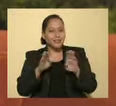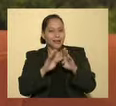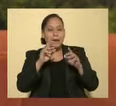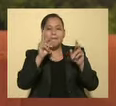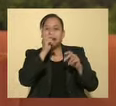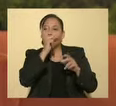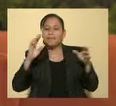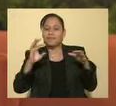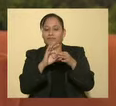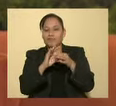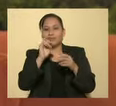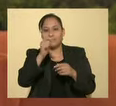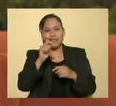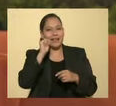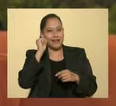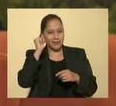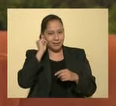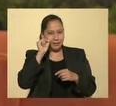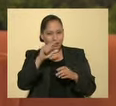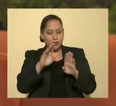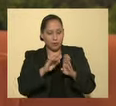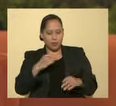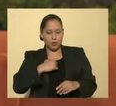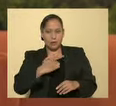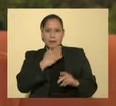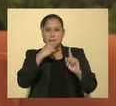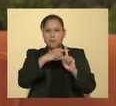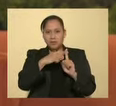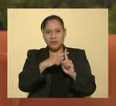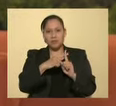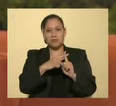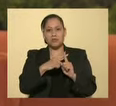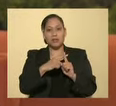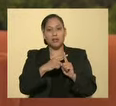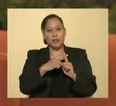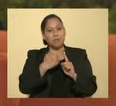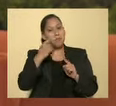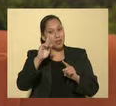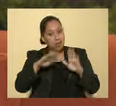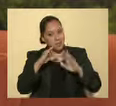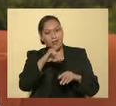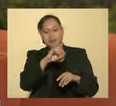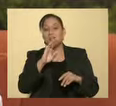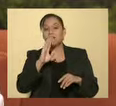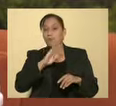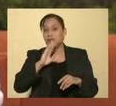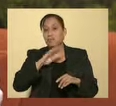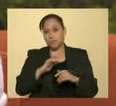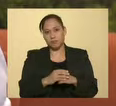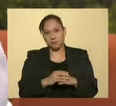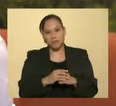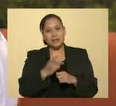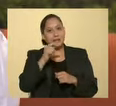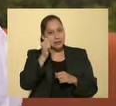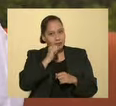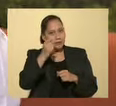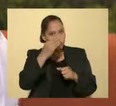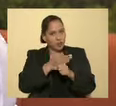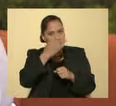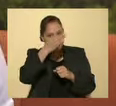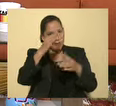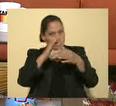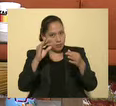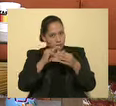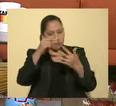término, como había yo dicho ayer, autoestima, que es bastante ridículo, hasta tóxico, ¿no? Hablar de esto. Y conste que es muy fuerte lo que estoy